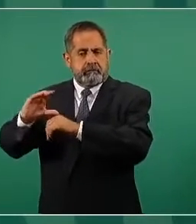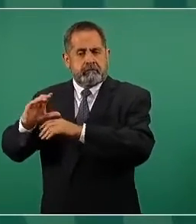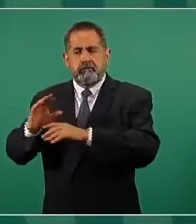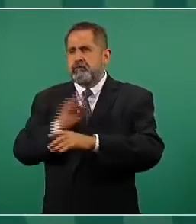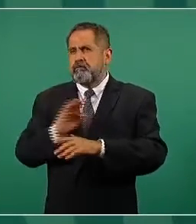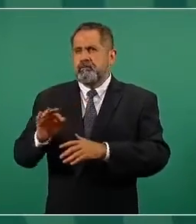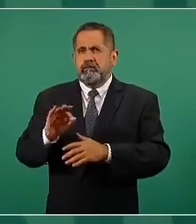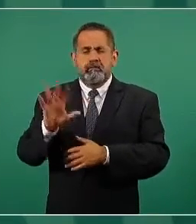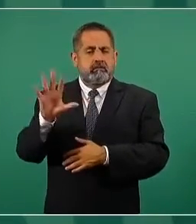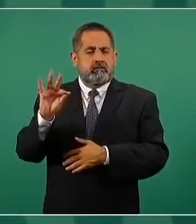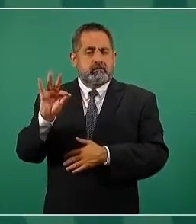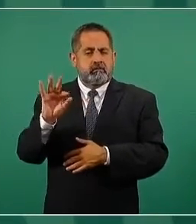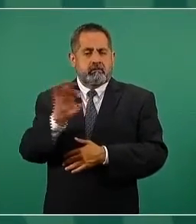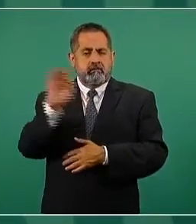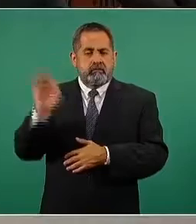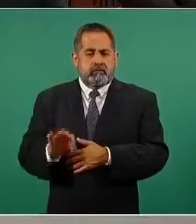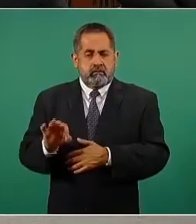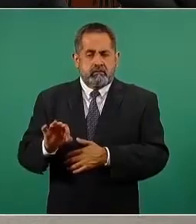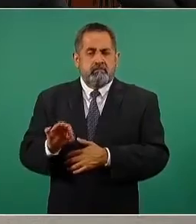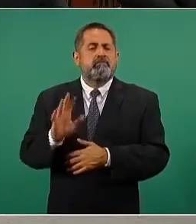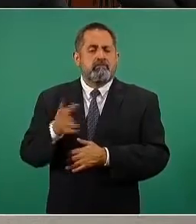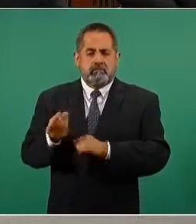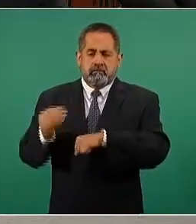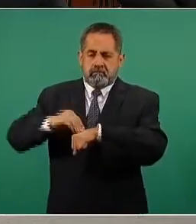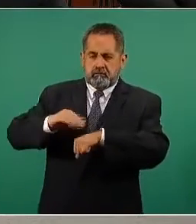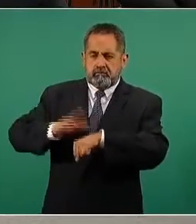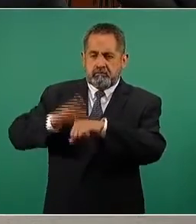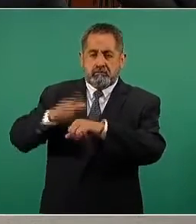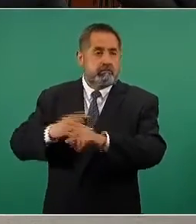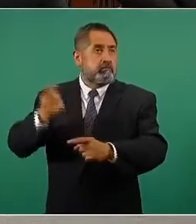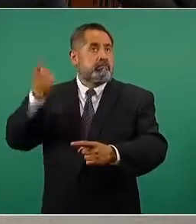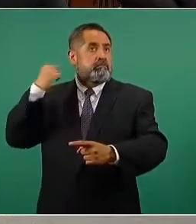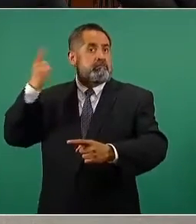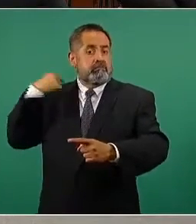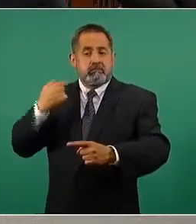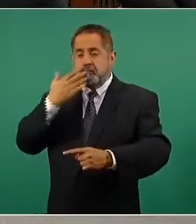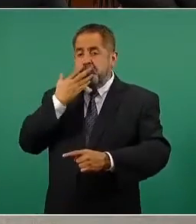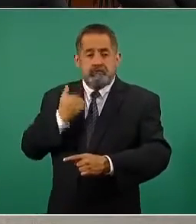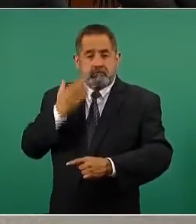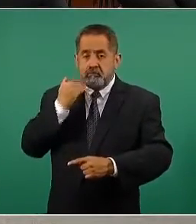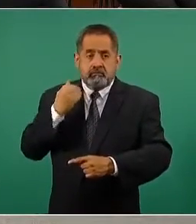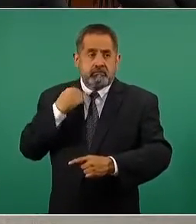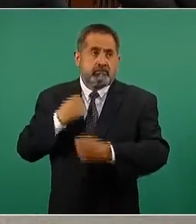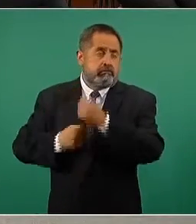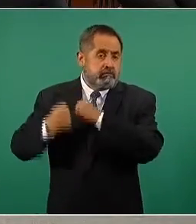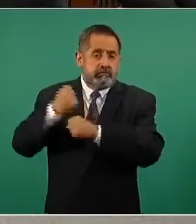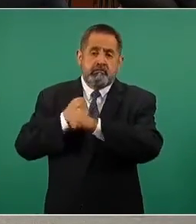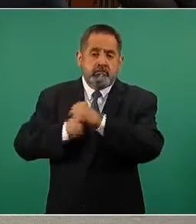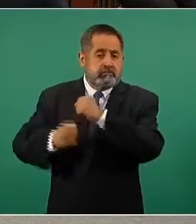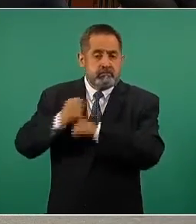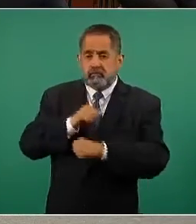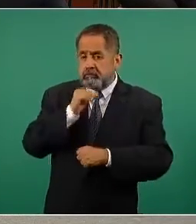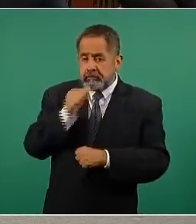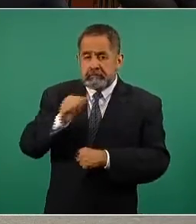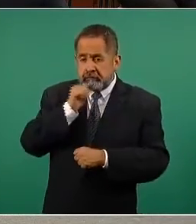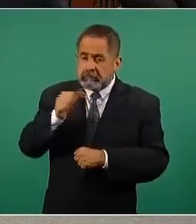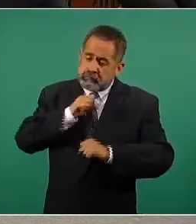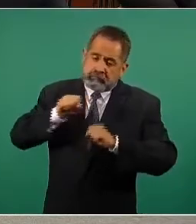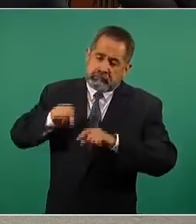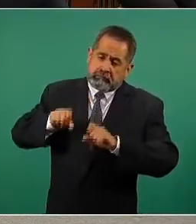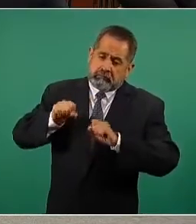más de 40%, algo que no sucedía en décadas en el